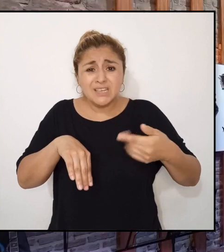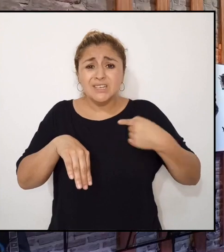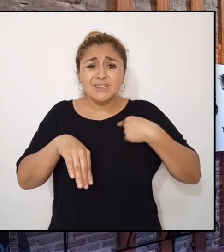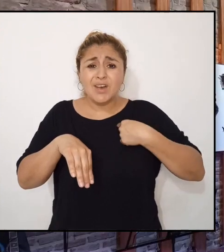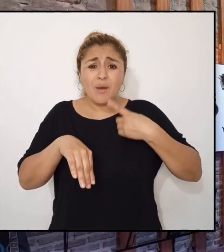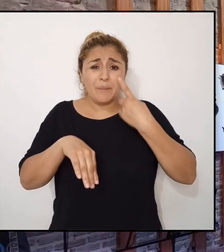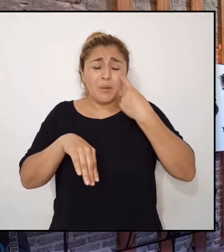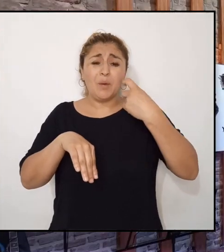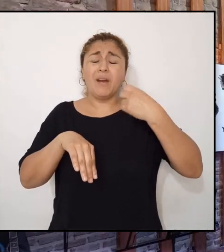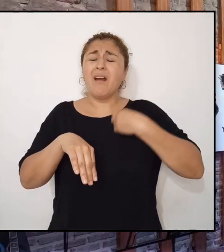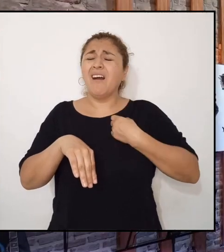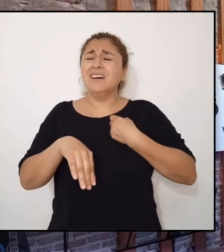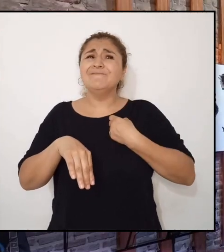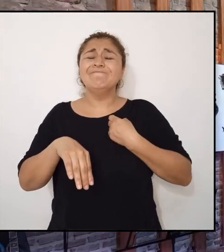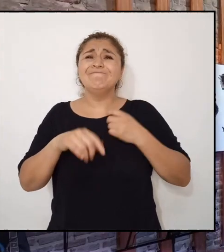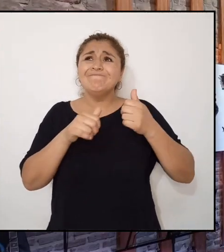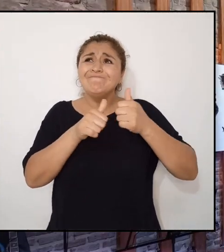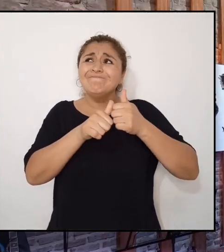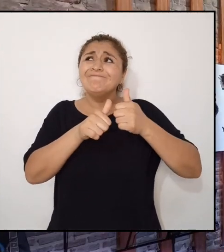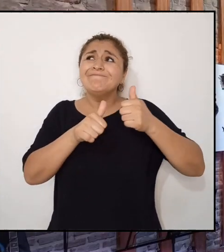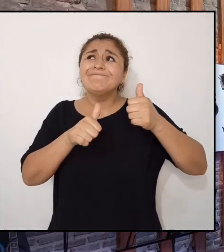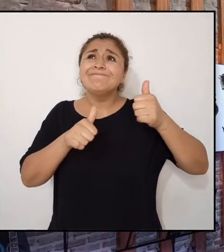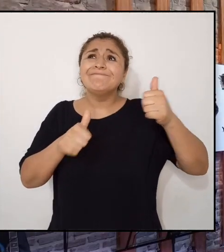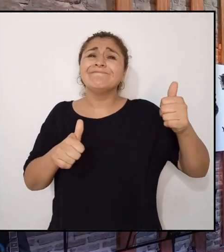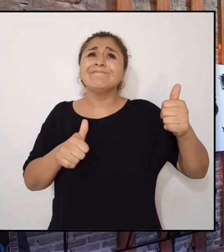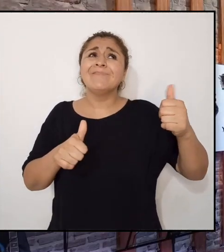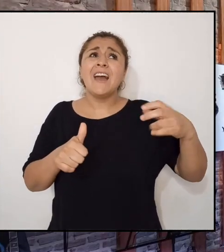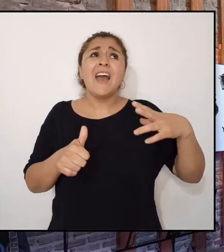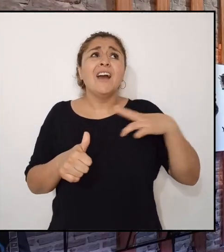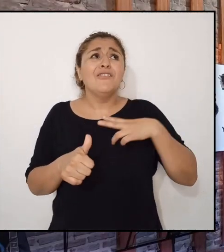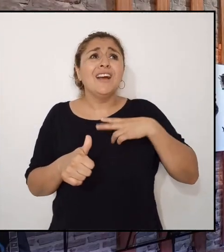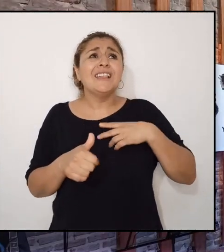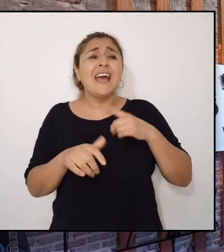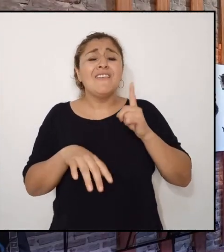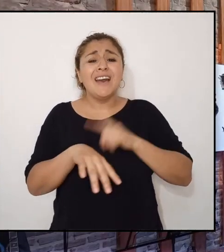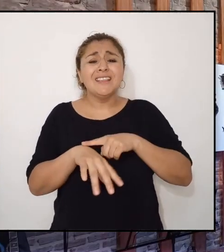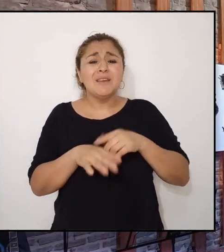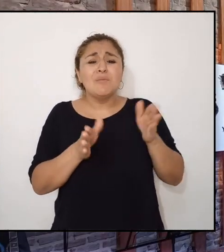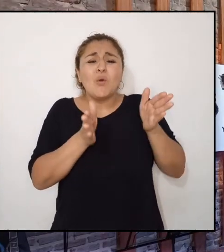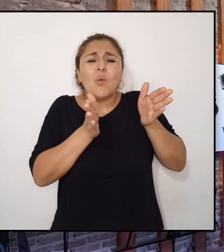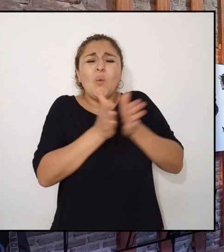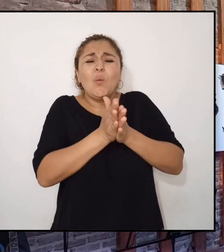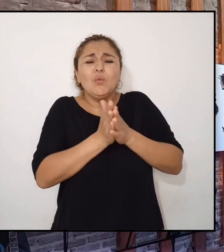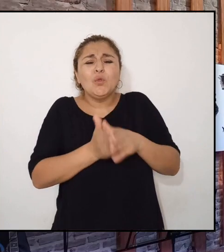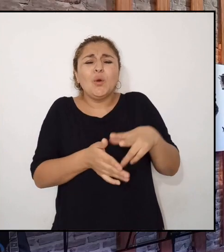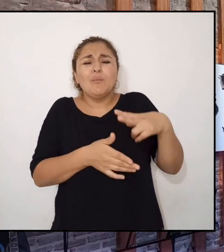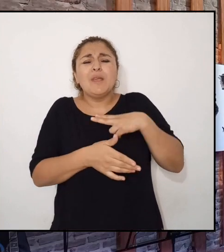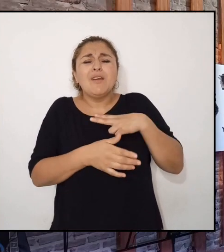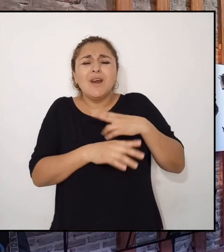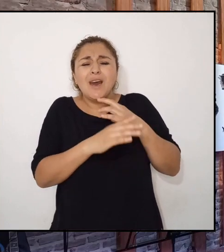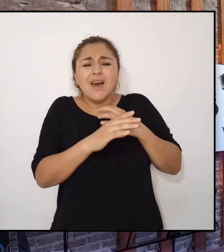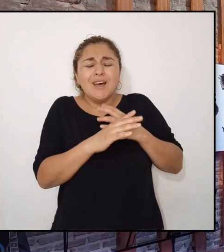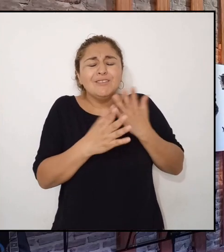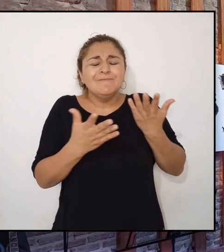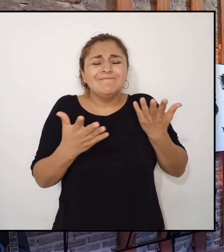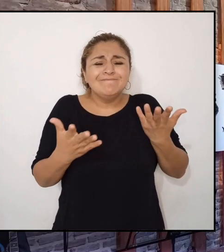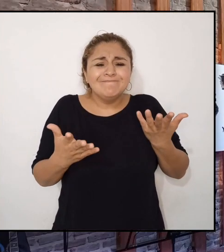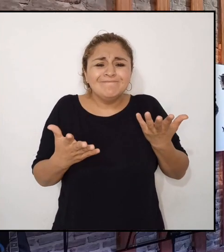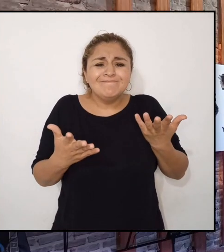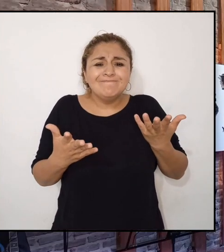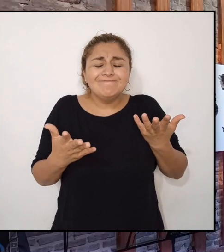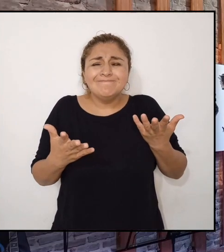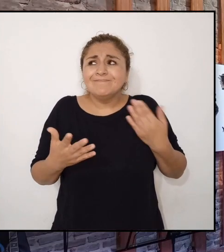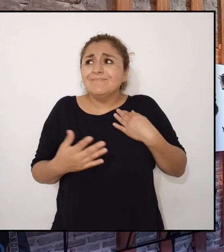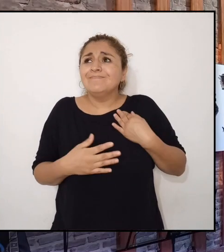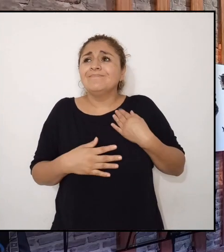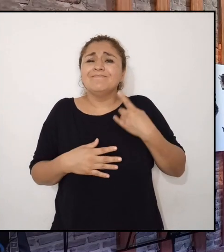de Dios ahí en la intimidad con Él, y se quebrantó tanto mi corazón porque Jesús me preguntó, ¿por qué